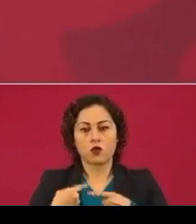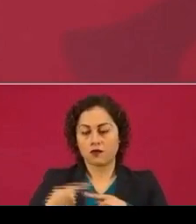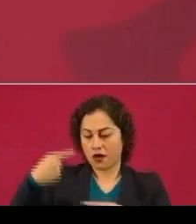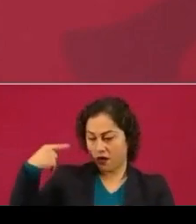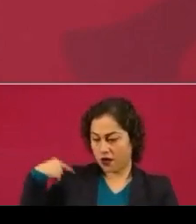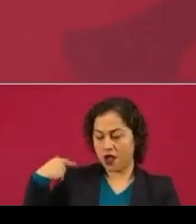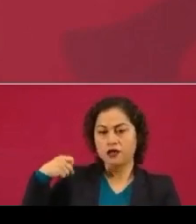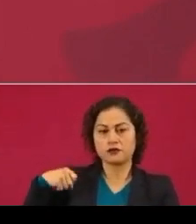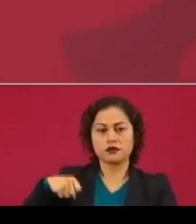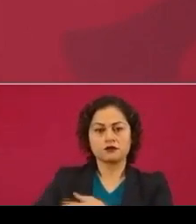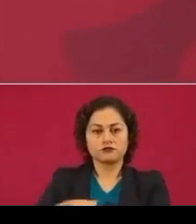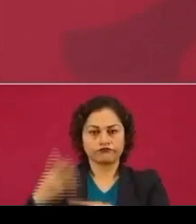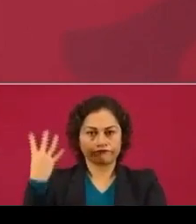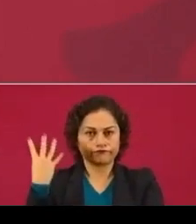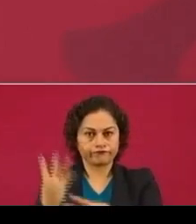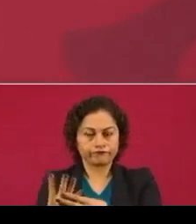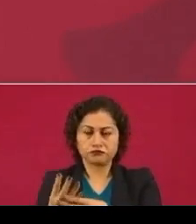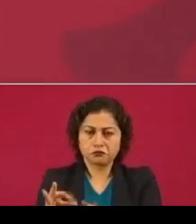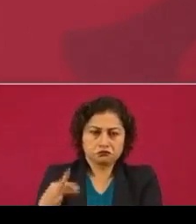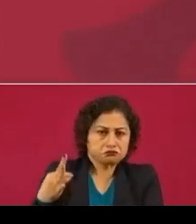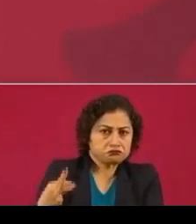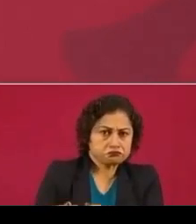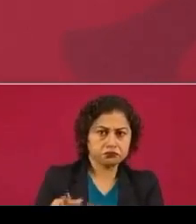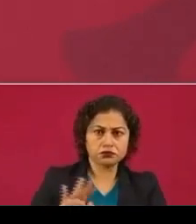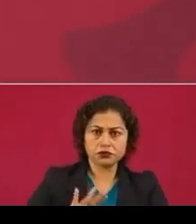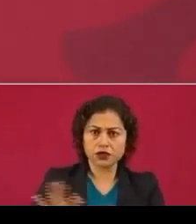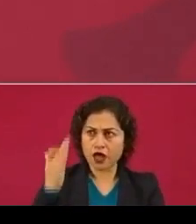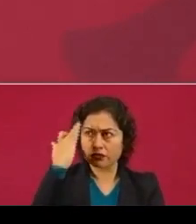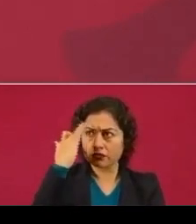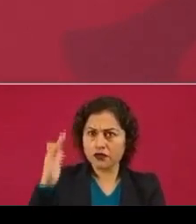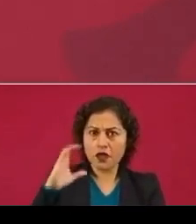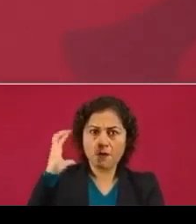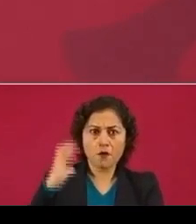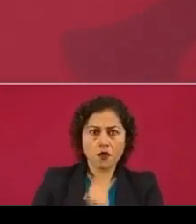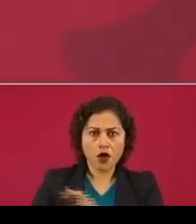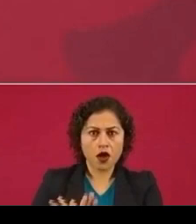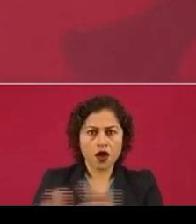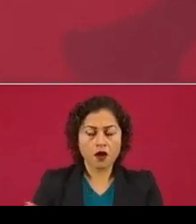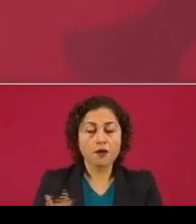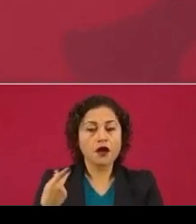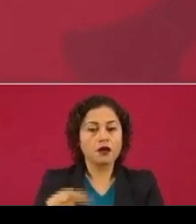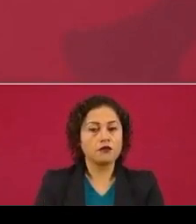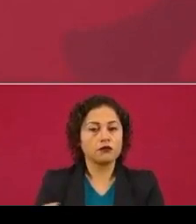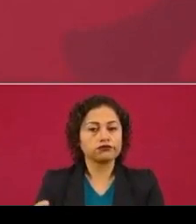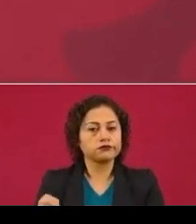cumplido con su condena y, sin embargo, se le mantenía preso